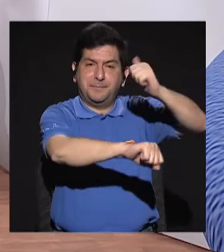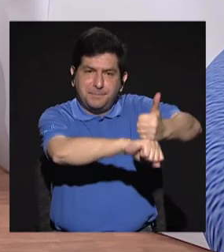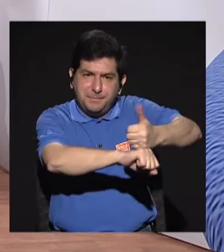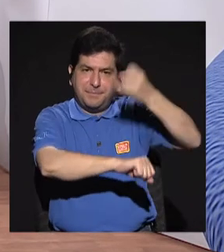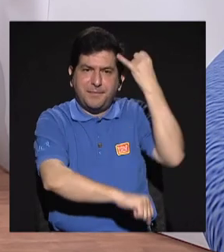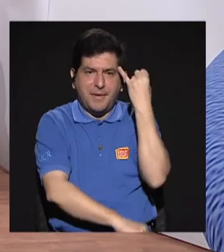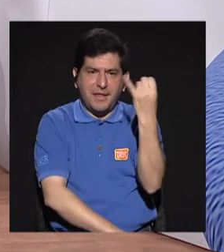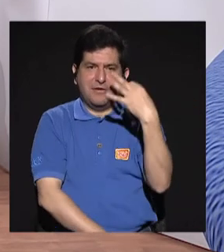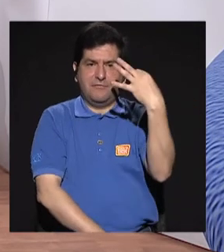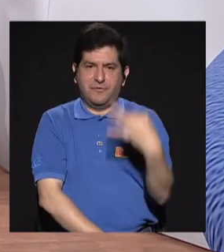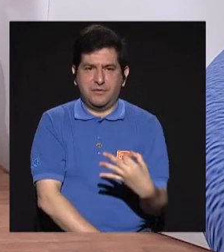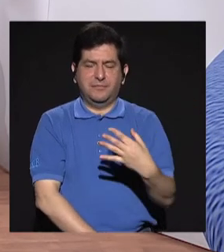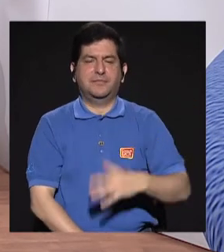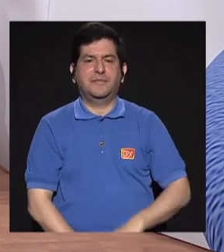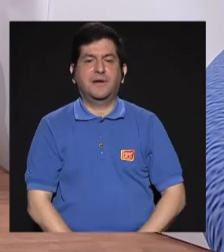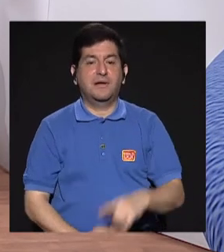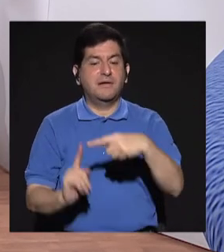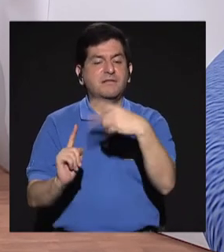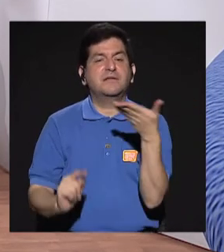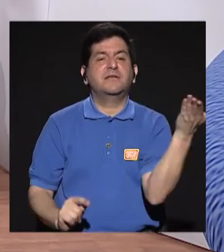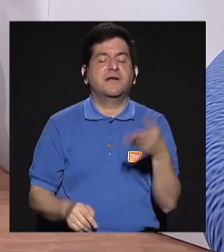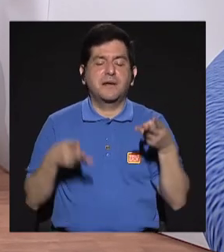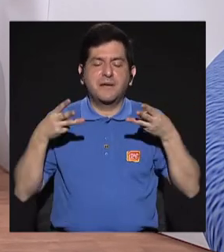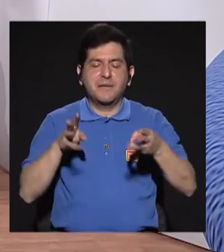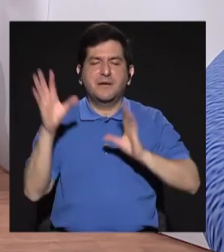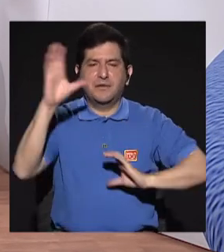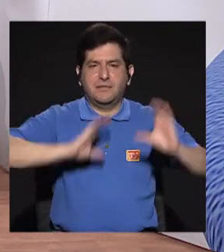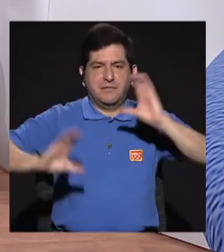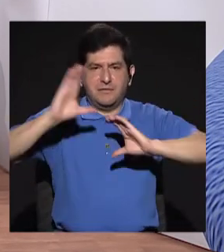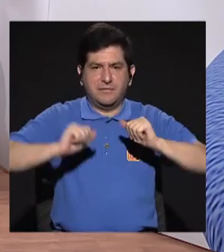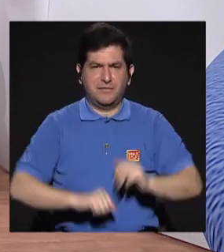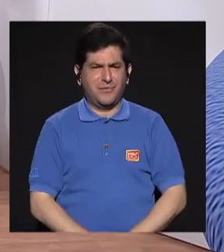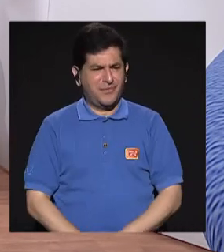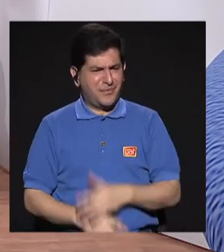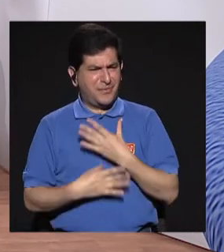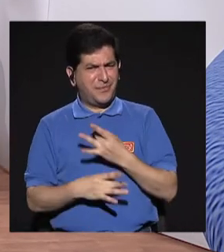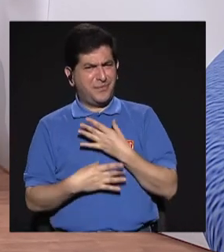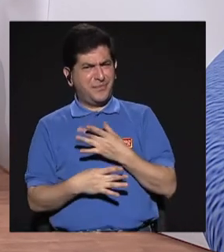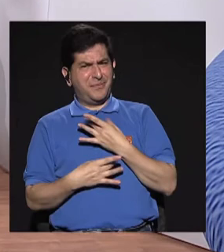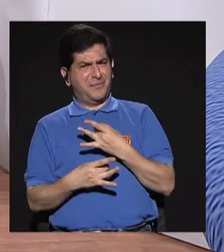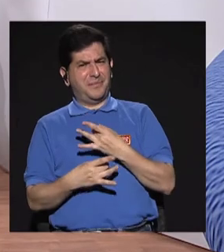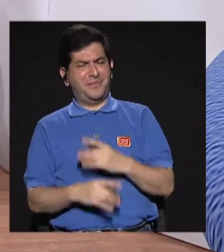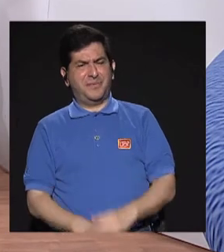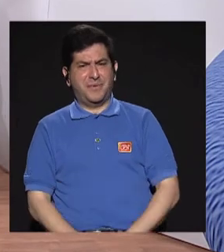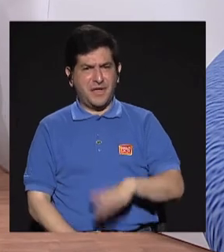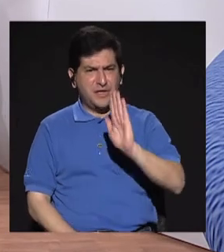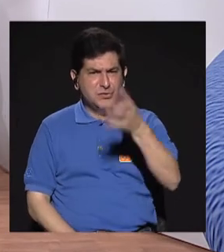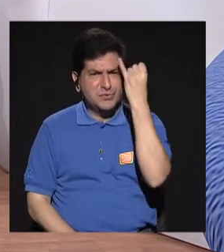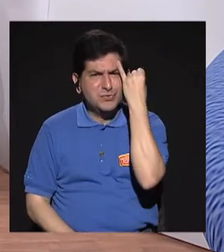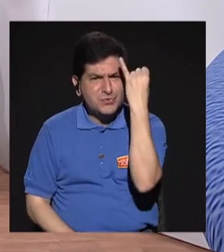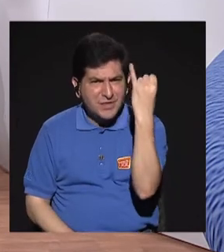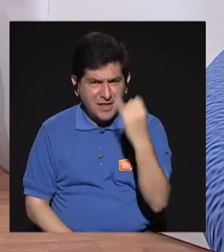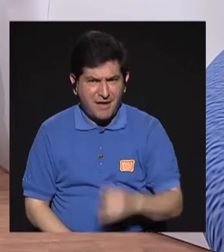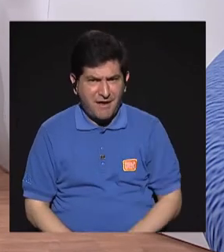una idea formal como le decía a partir de un método científico que interesante es una idea suya entonces lo de